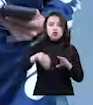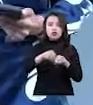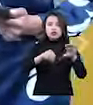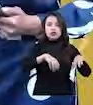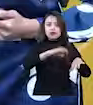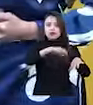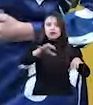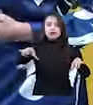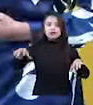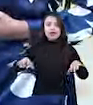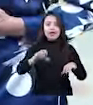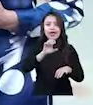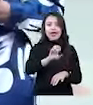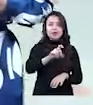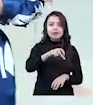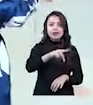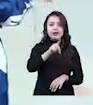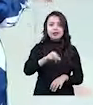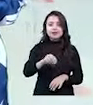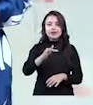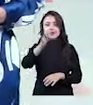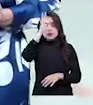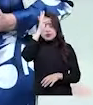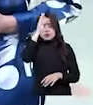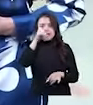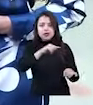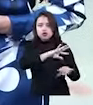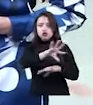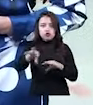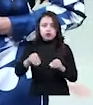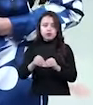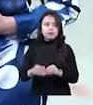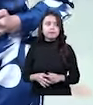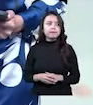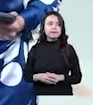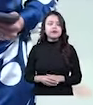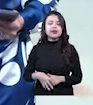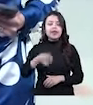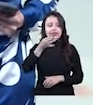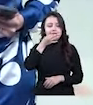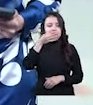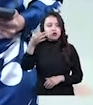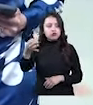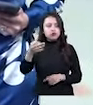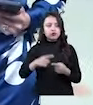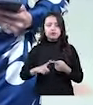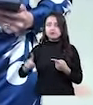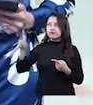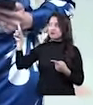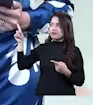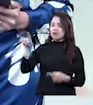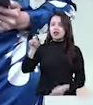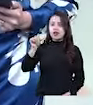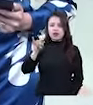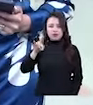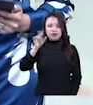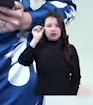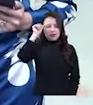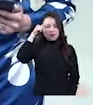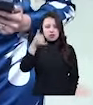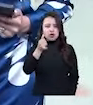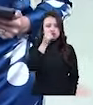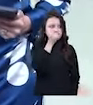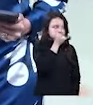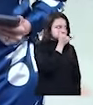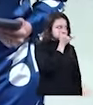el doctor Luis Carlos hizo varias denuncias en su gestión. Primero, denunció a Audifarma. Recuerden ustedes que llegó con cámara en